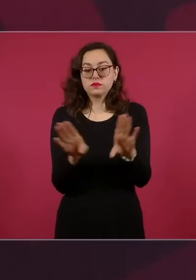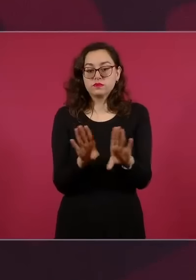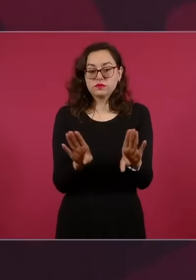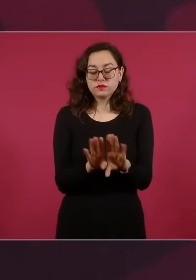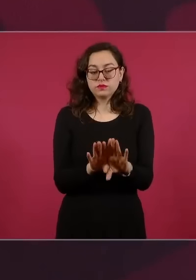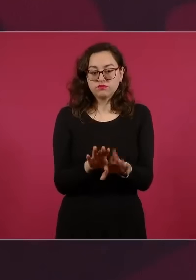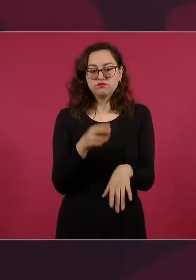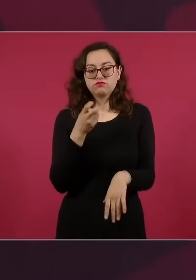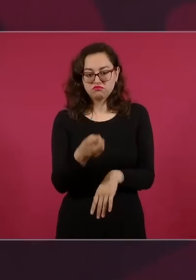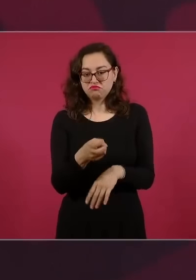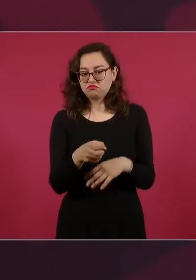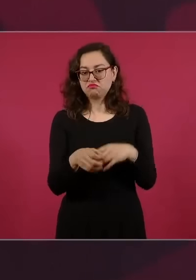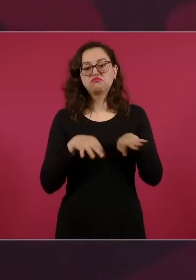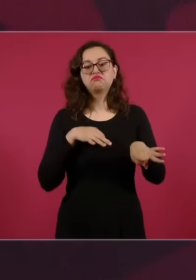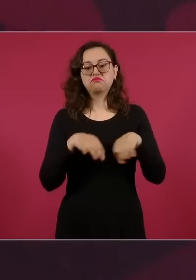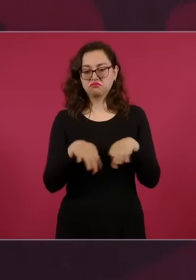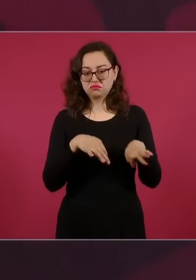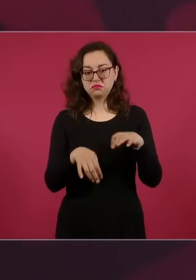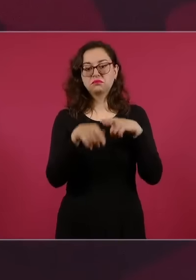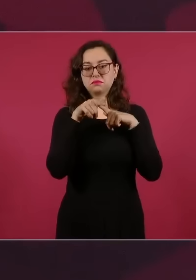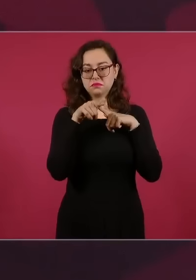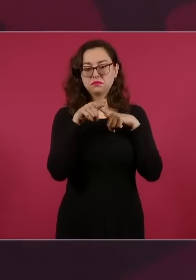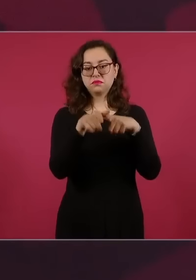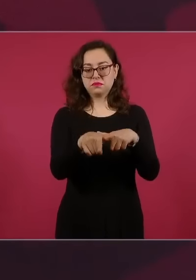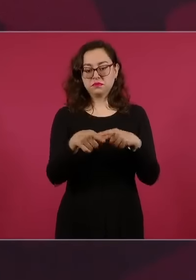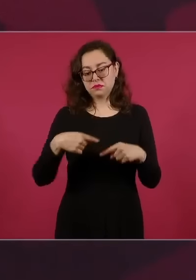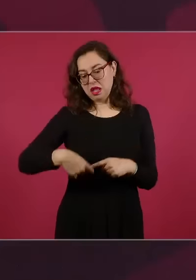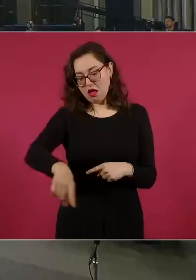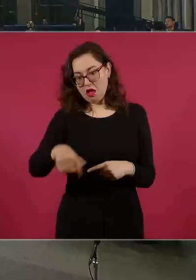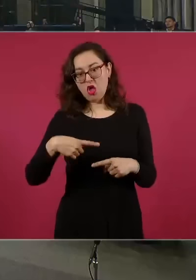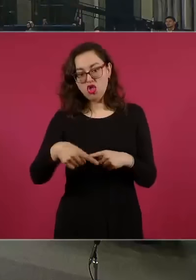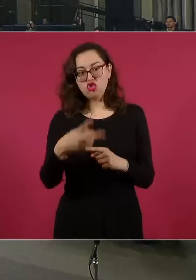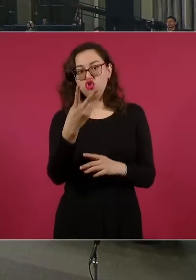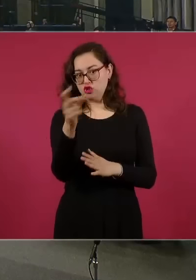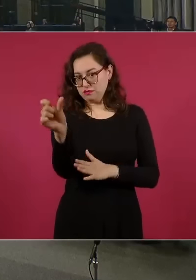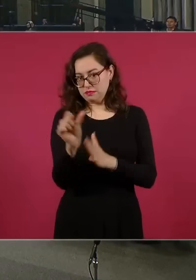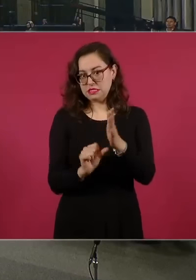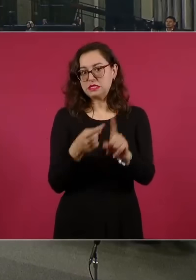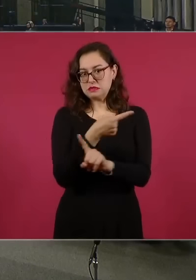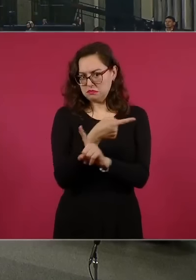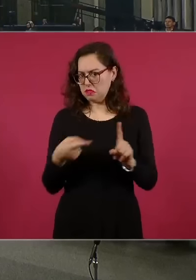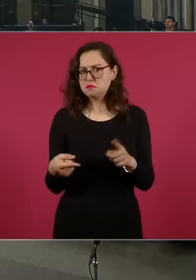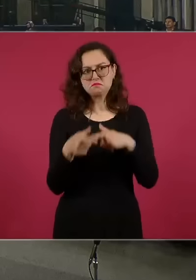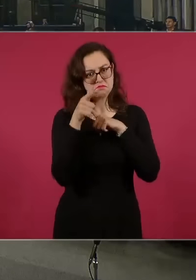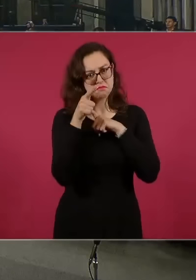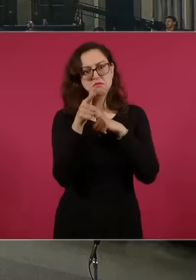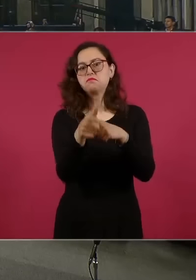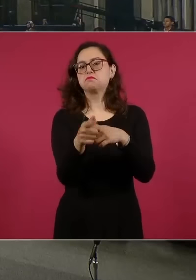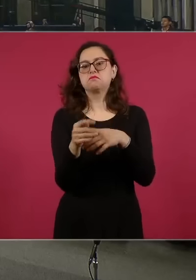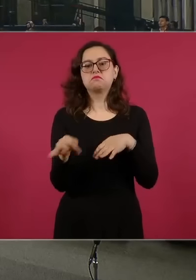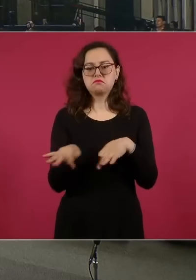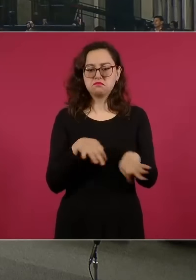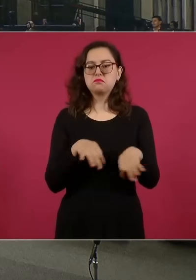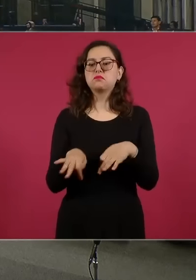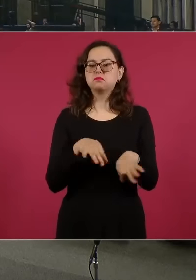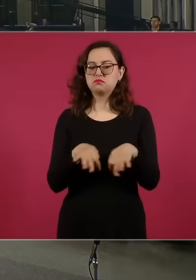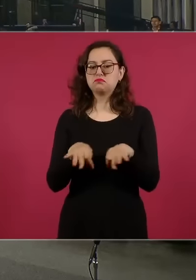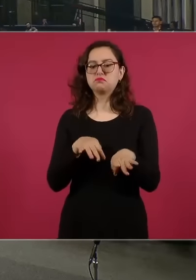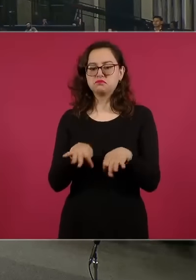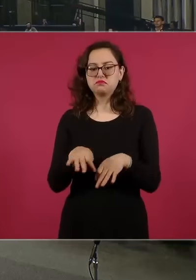seguimos trabajando, porque todavía nos faltan 2 meses y medio. Y, por ejemplo,